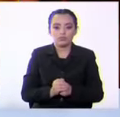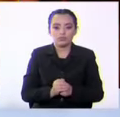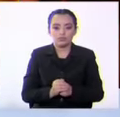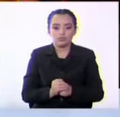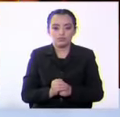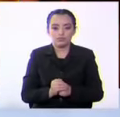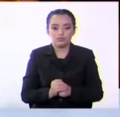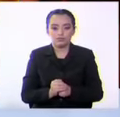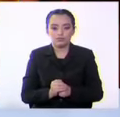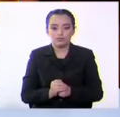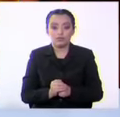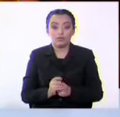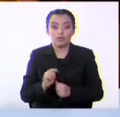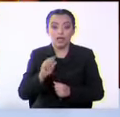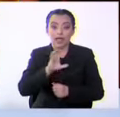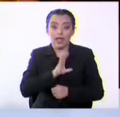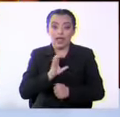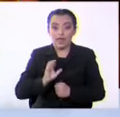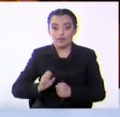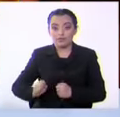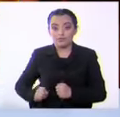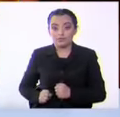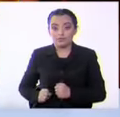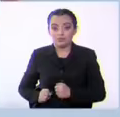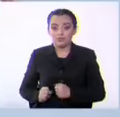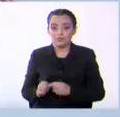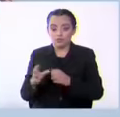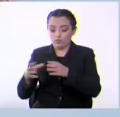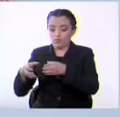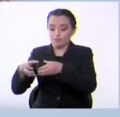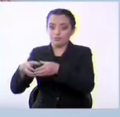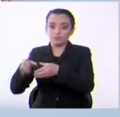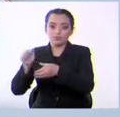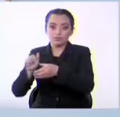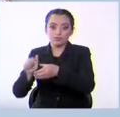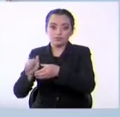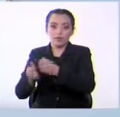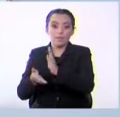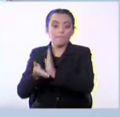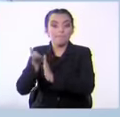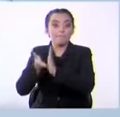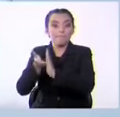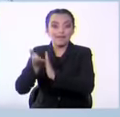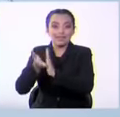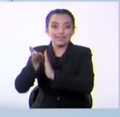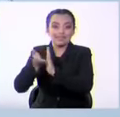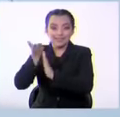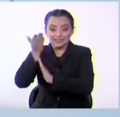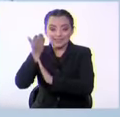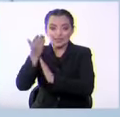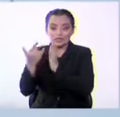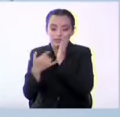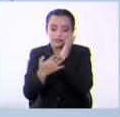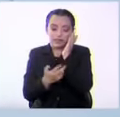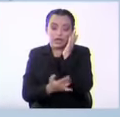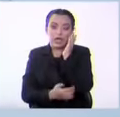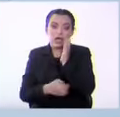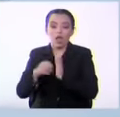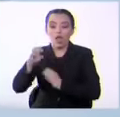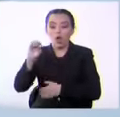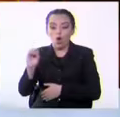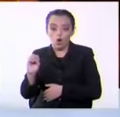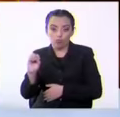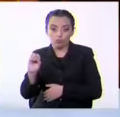esta población del Salvador donde el tipo de sangre dominante sería la sangre O, mientras que en esta otra